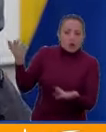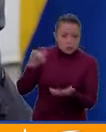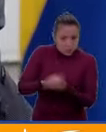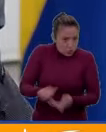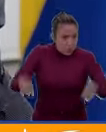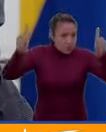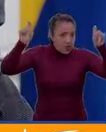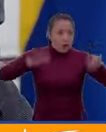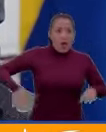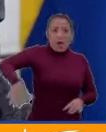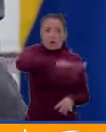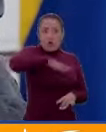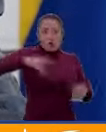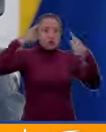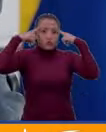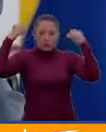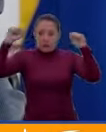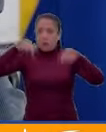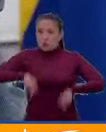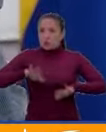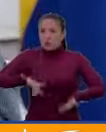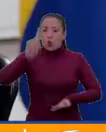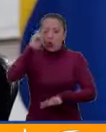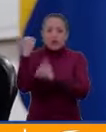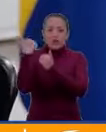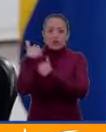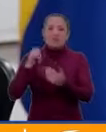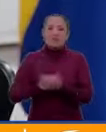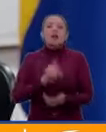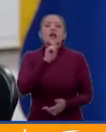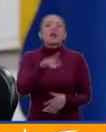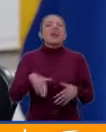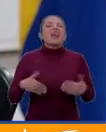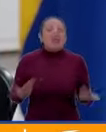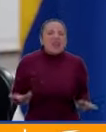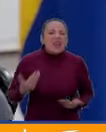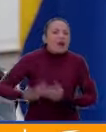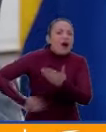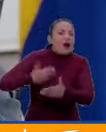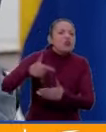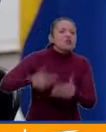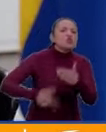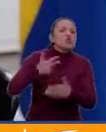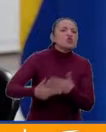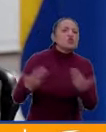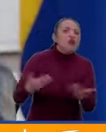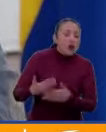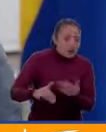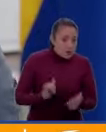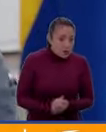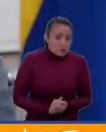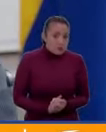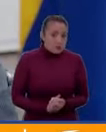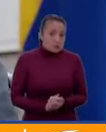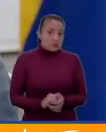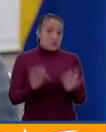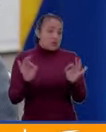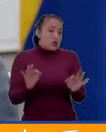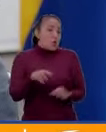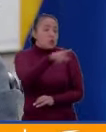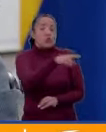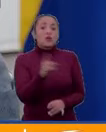que nos preocupa como gobierno y preguntarse en qué van esos proyectos y entonces Seguramente me habrán